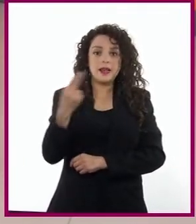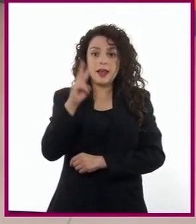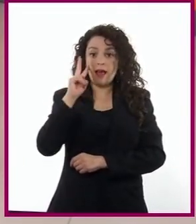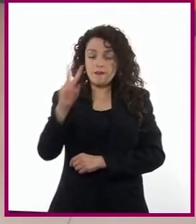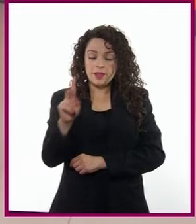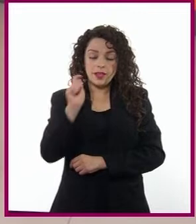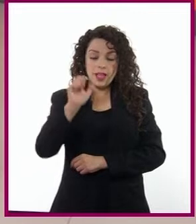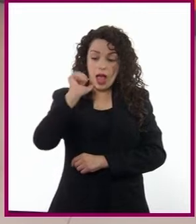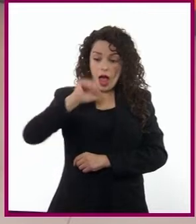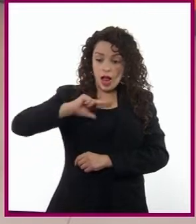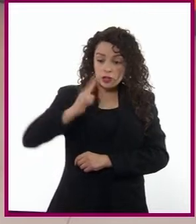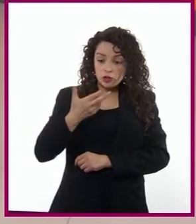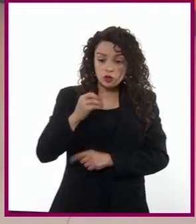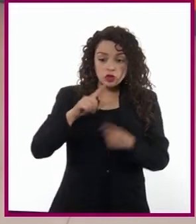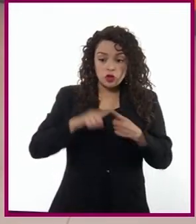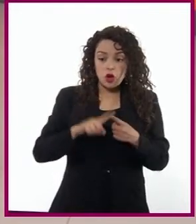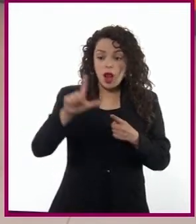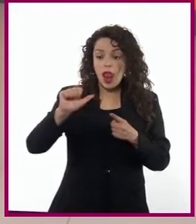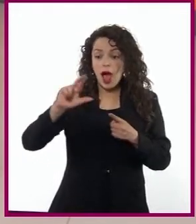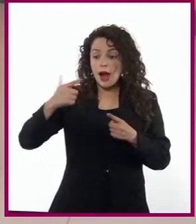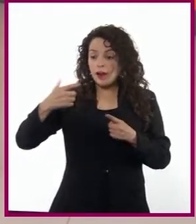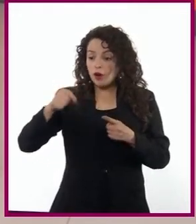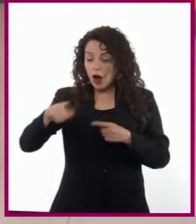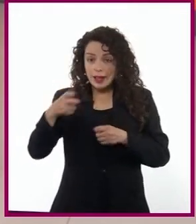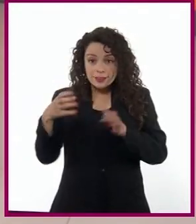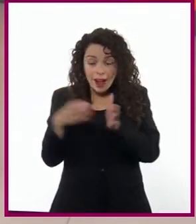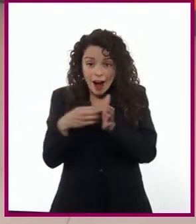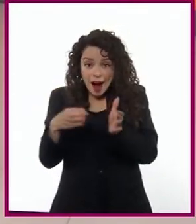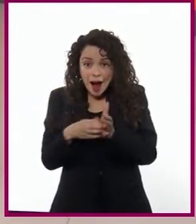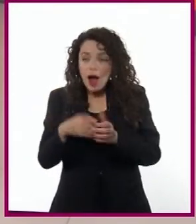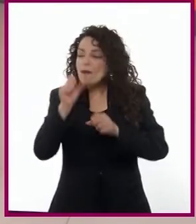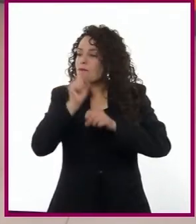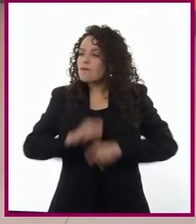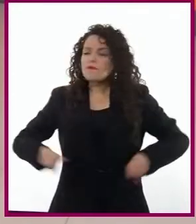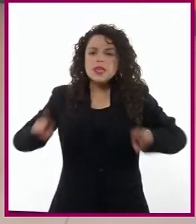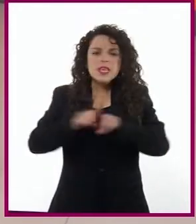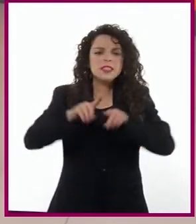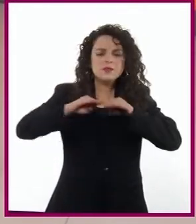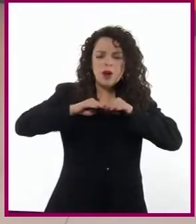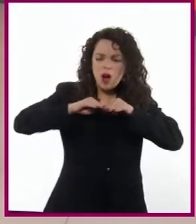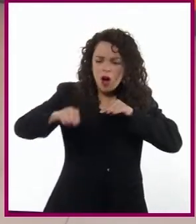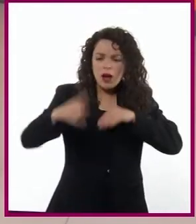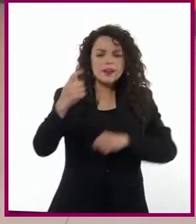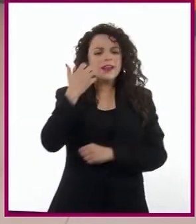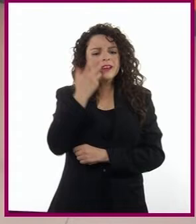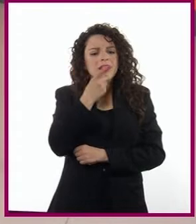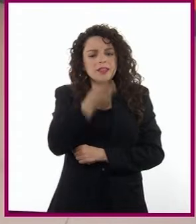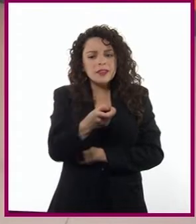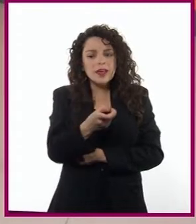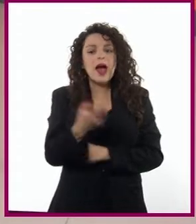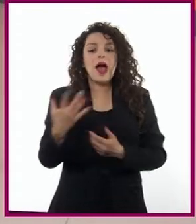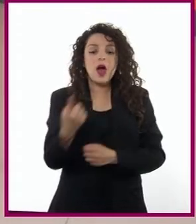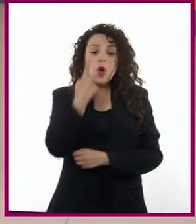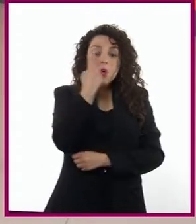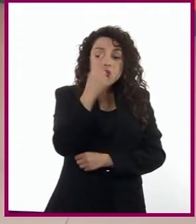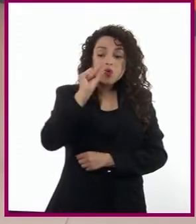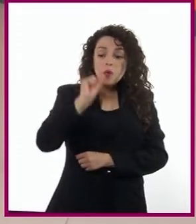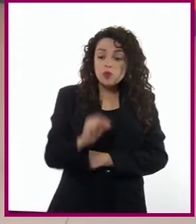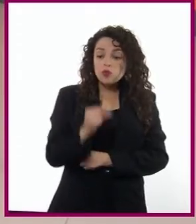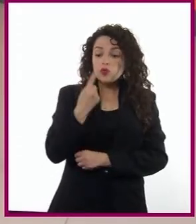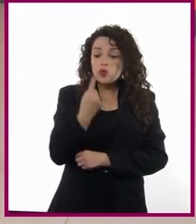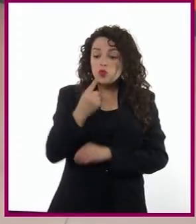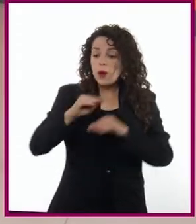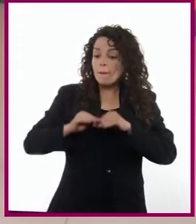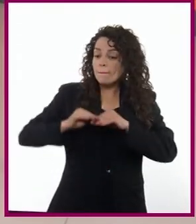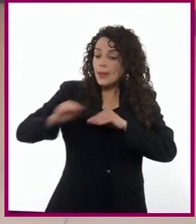ancho como el largo de dichas cajas tienen la misma medida, es decir, 1.1